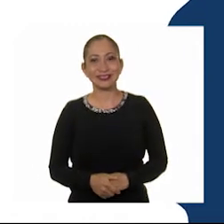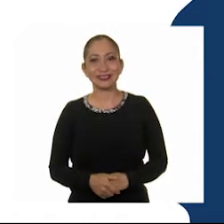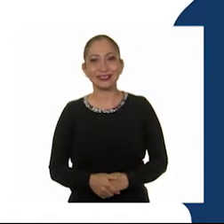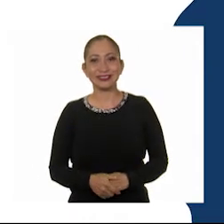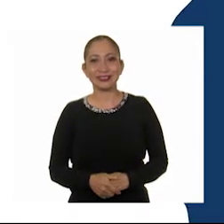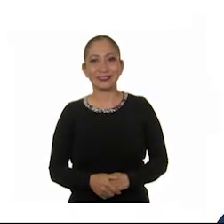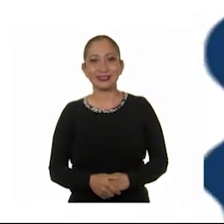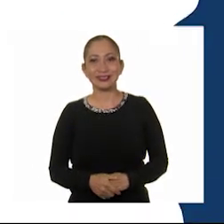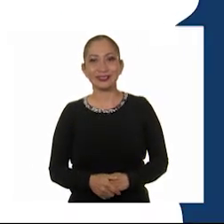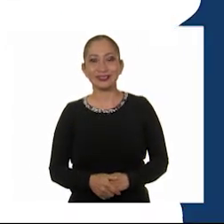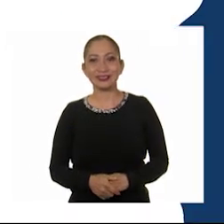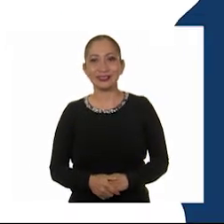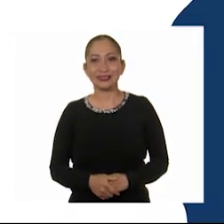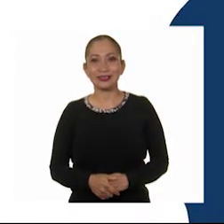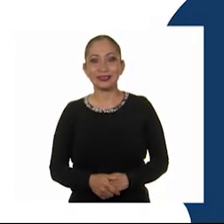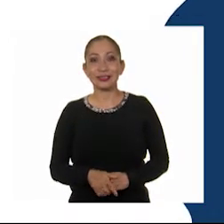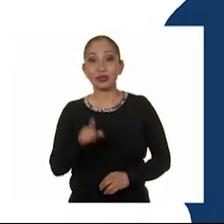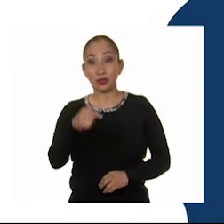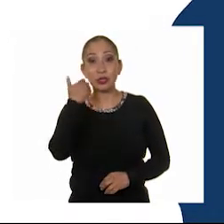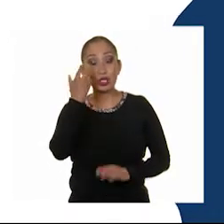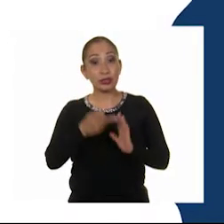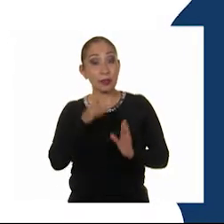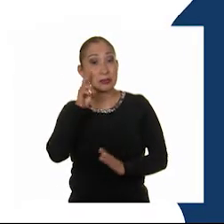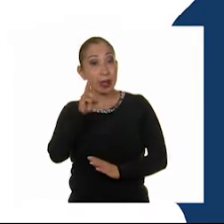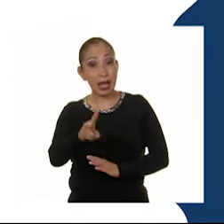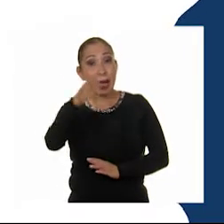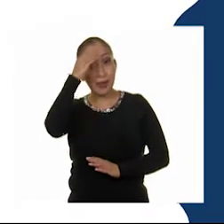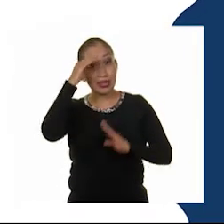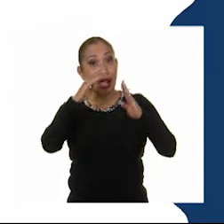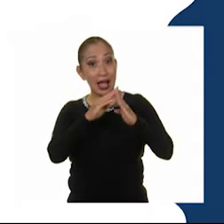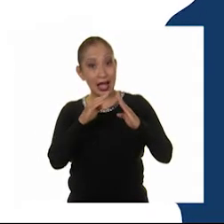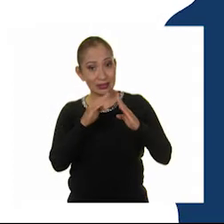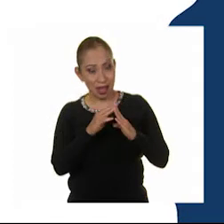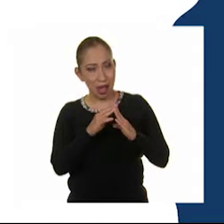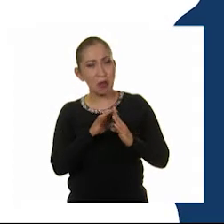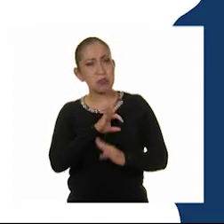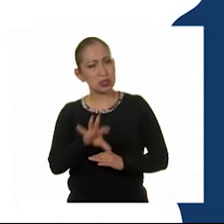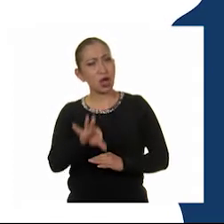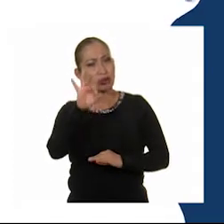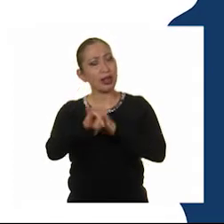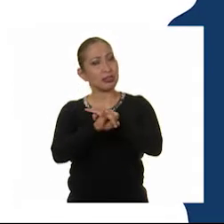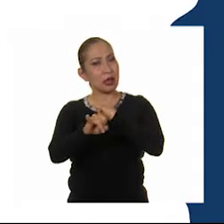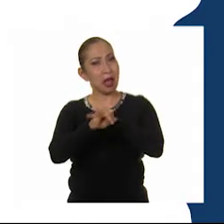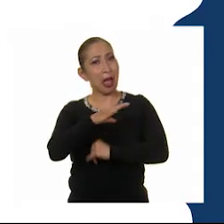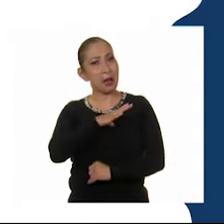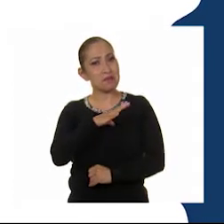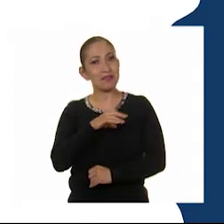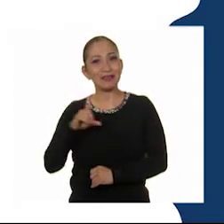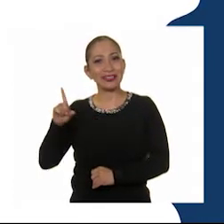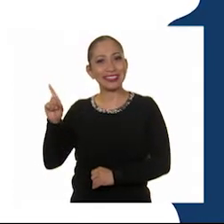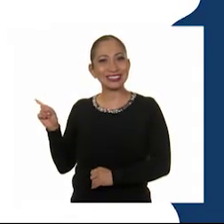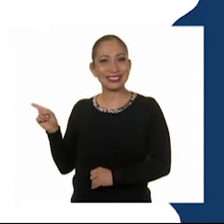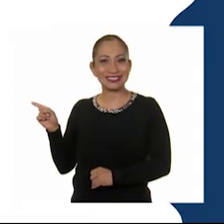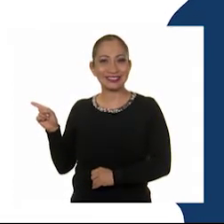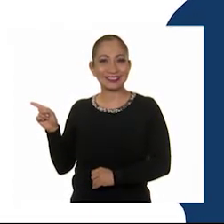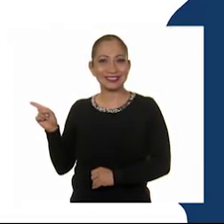conalitec.cep.gov.mx. Si quieres volver a ver los programas de Aprende en Casa, los puedes encontrar en la siguiente liga: